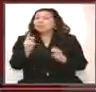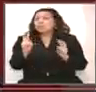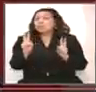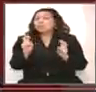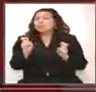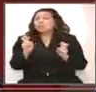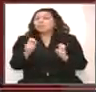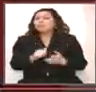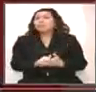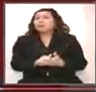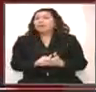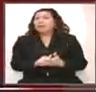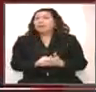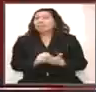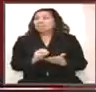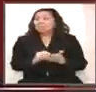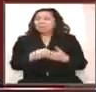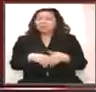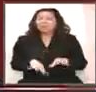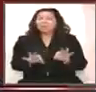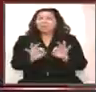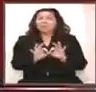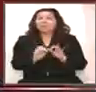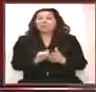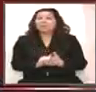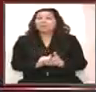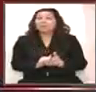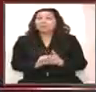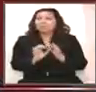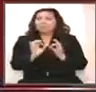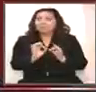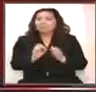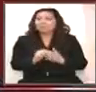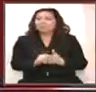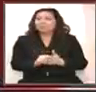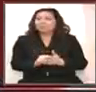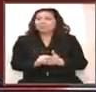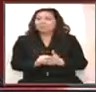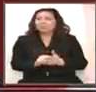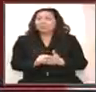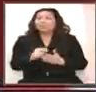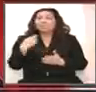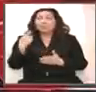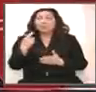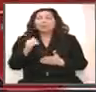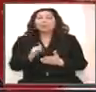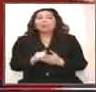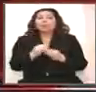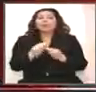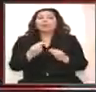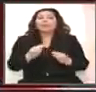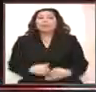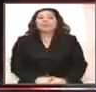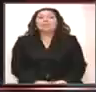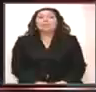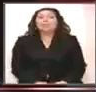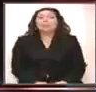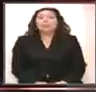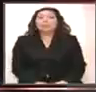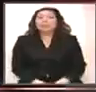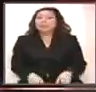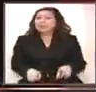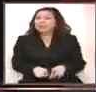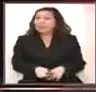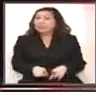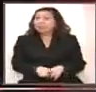tema muy relevante a efectos precisamente del diseño de políticas en la materia.